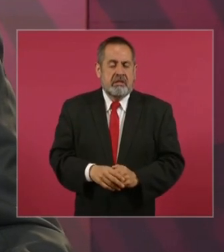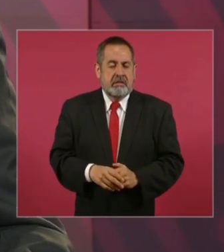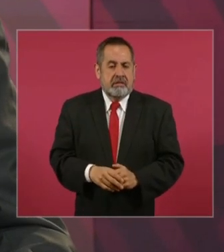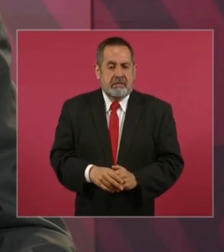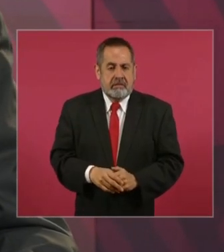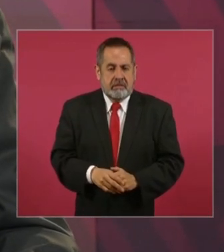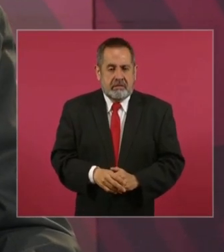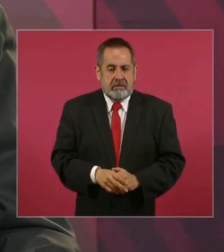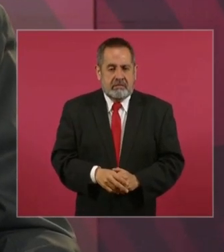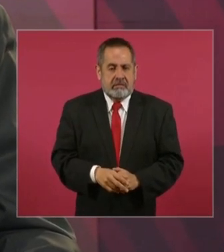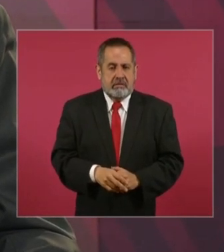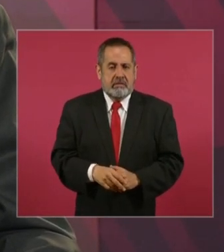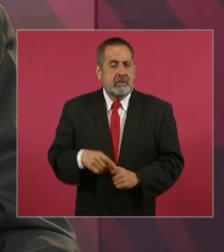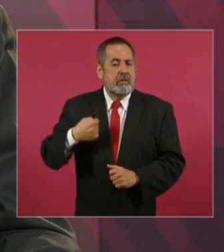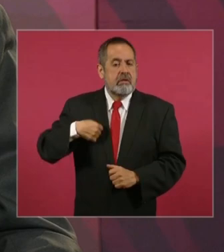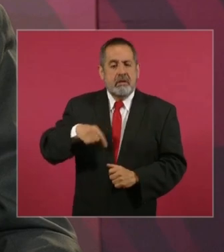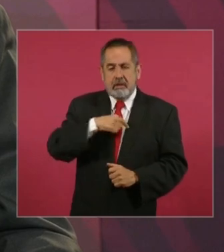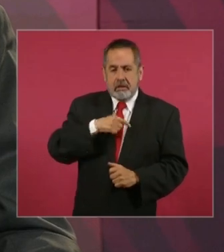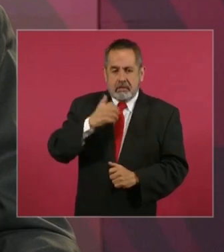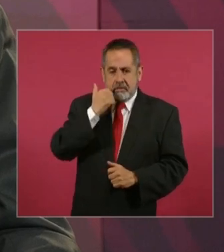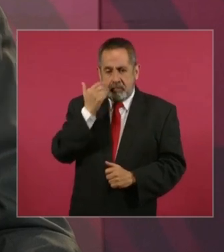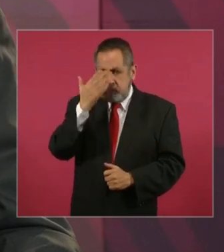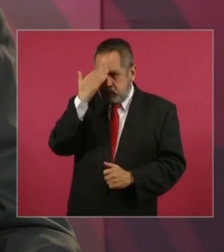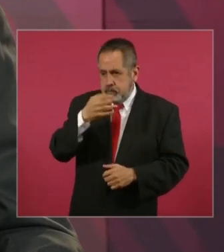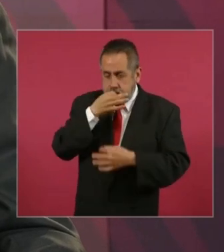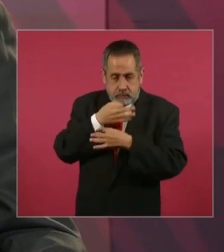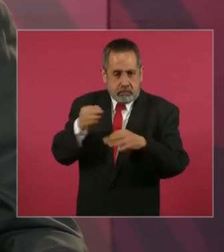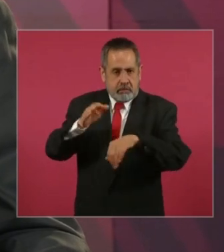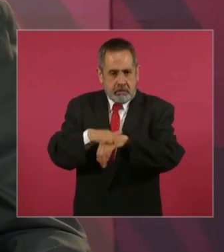que queremos que se sepa